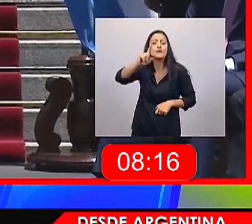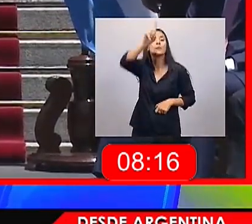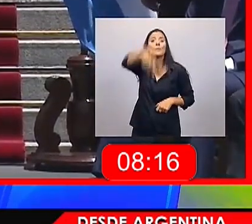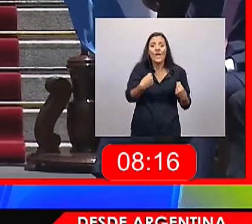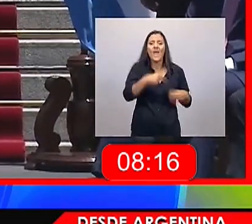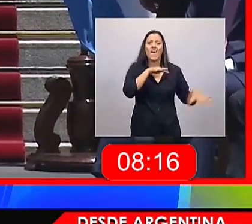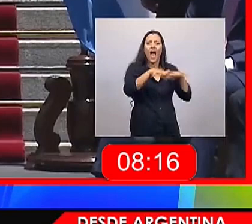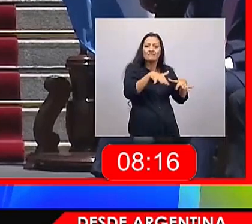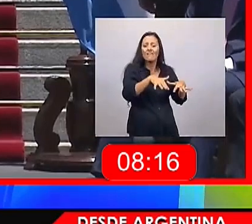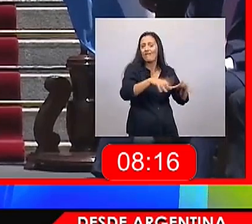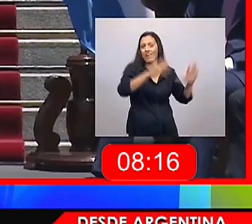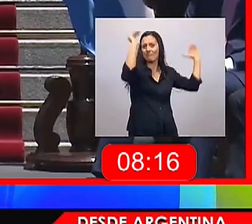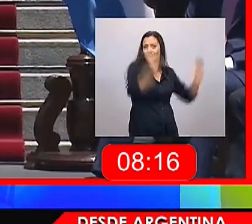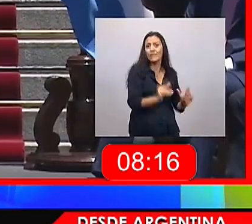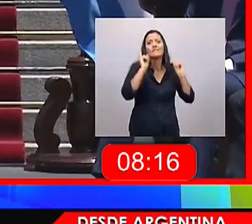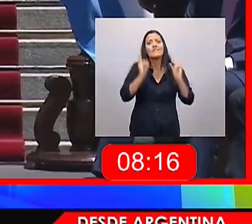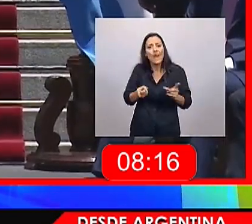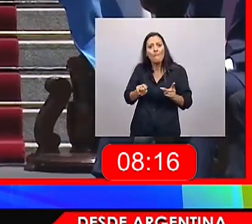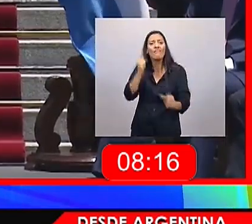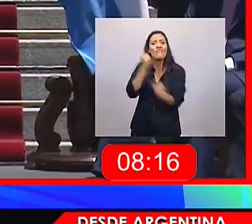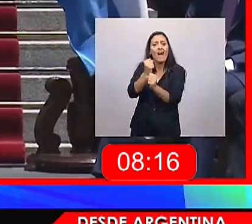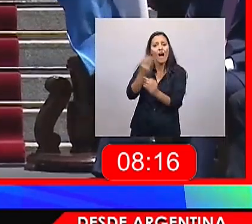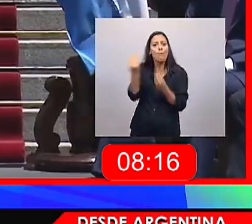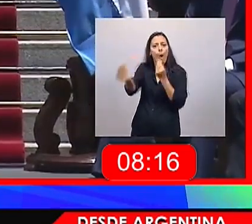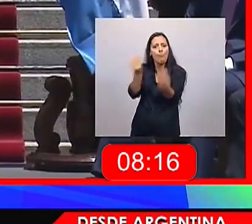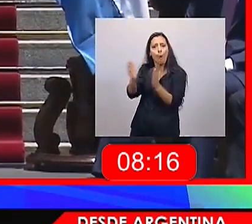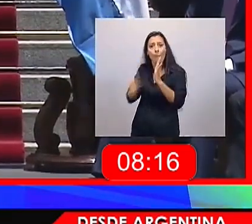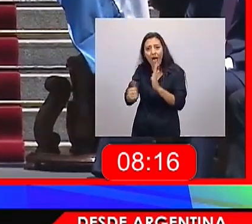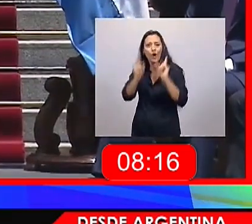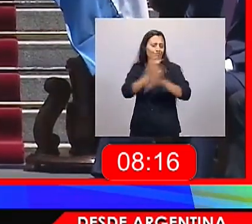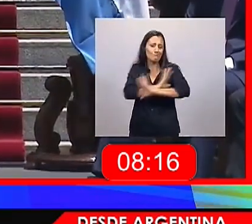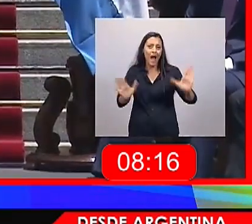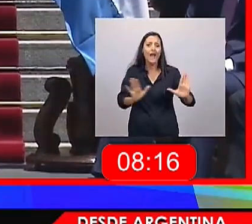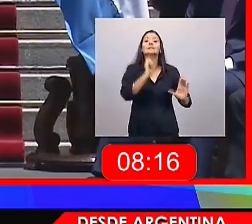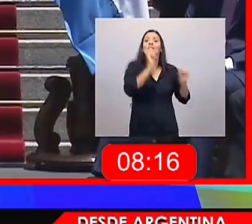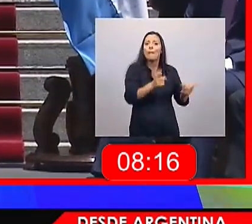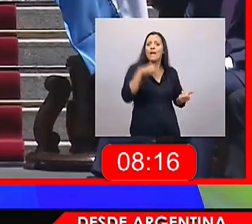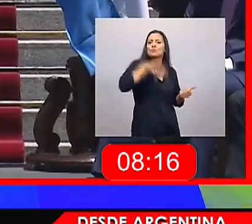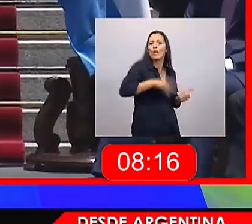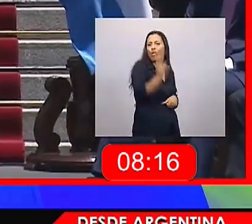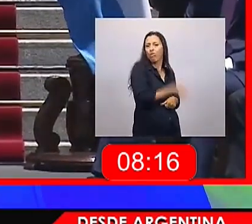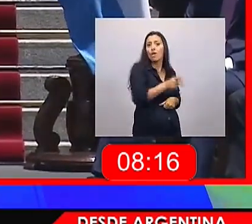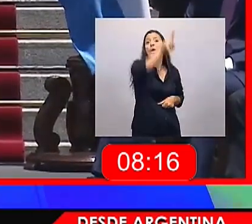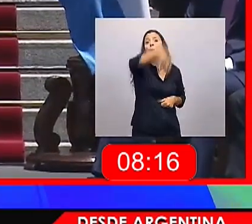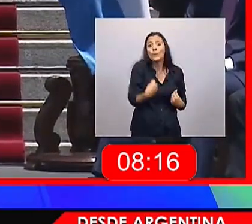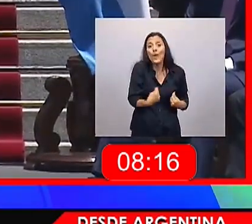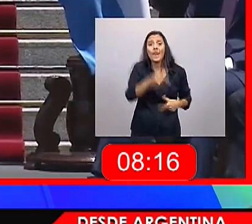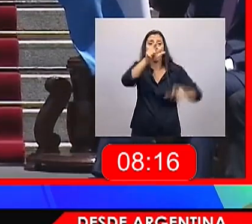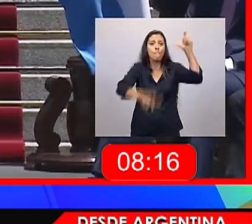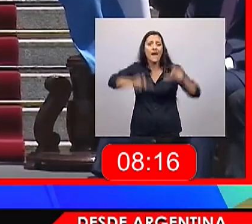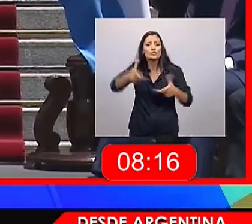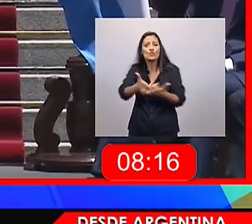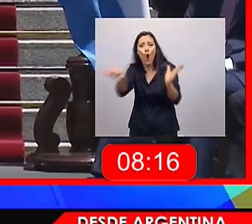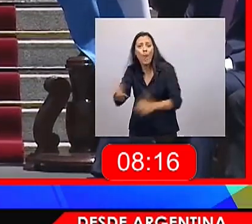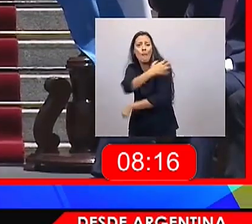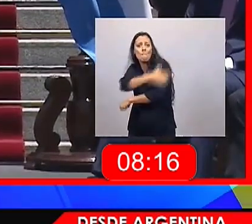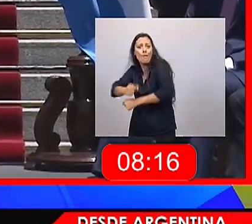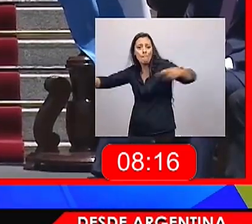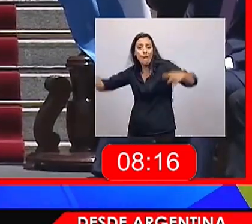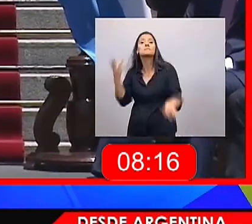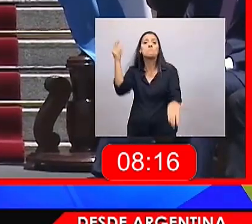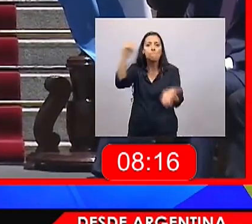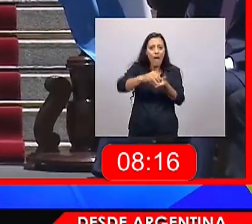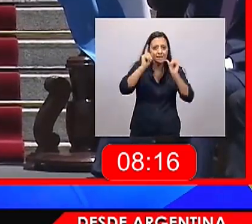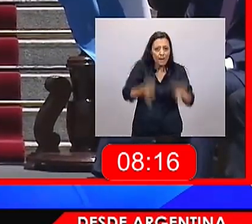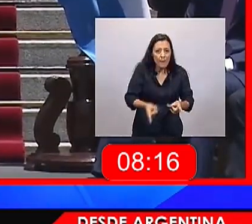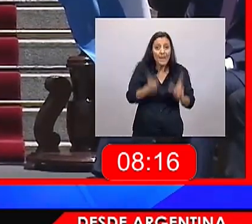y Vargas Llosa, bueno, en Argentina, digamos, Carlos Menem en su momento, hace 30 años atrás, dijo que si él decía durante la campaña lo que iba a hacer en el